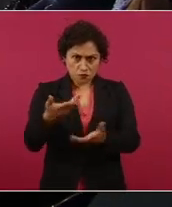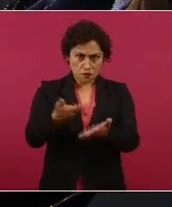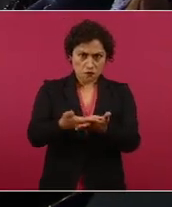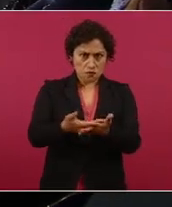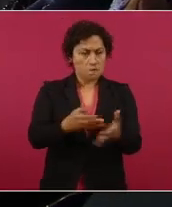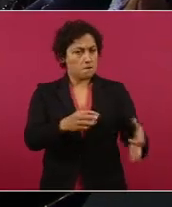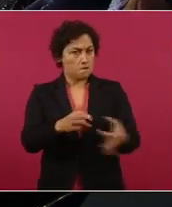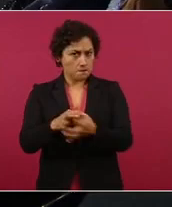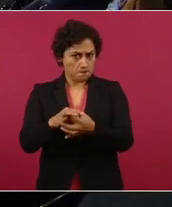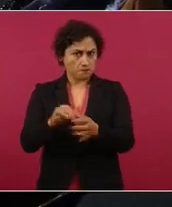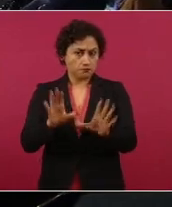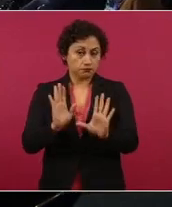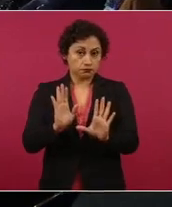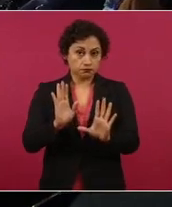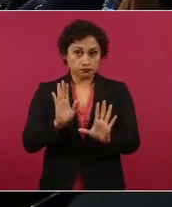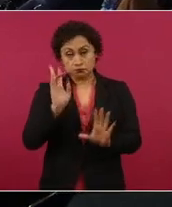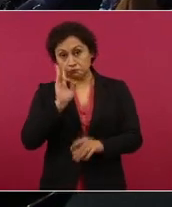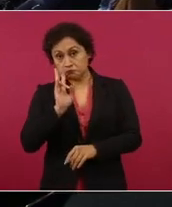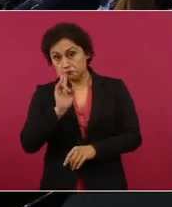Si les parece.